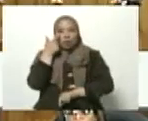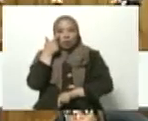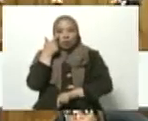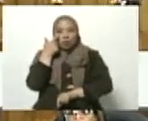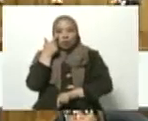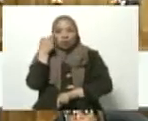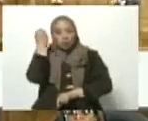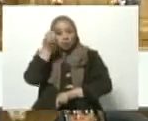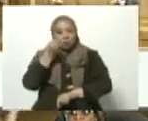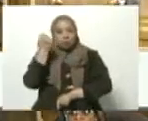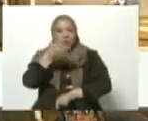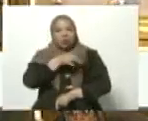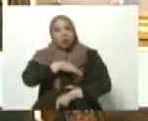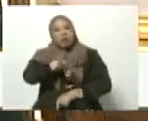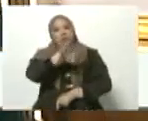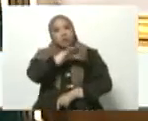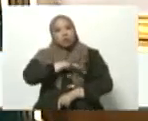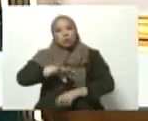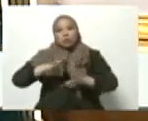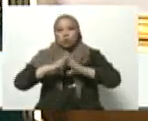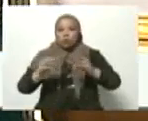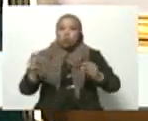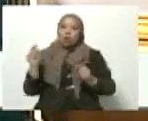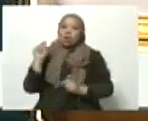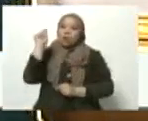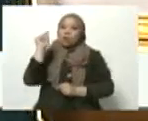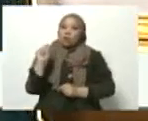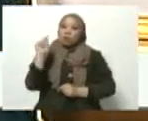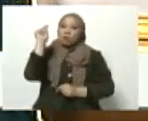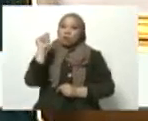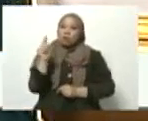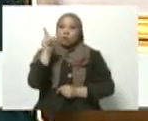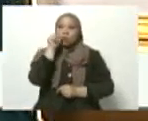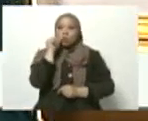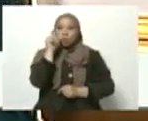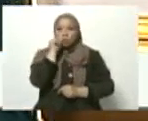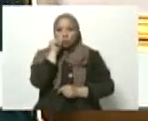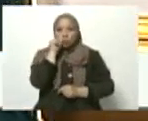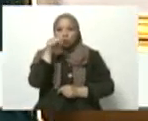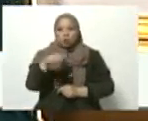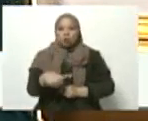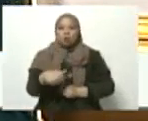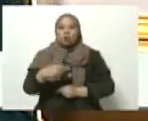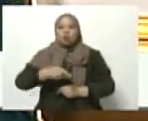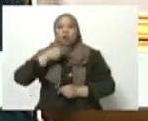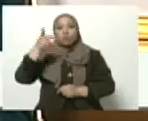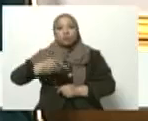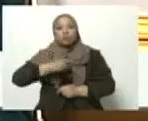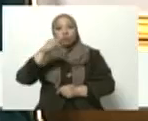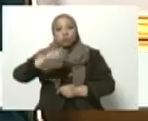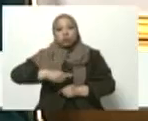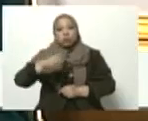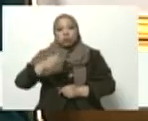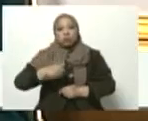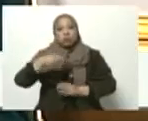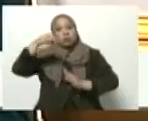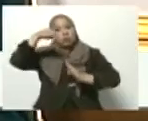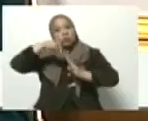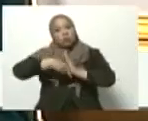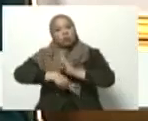que el sentimiento que embarga a todas las diputadas y a los diputados, independientemente de su color político, es la